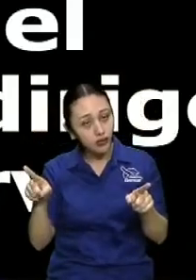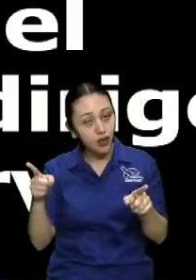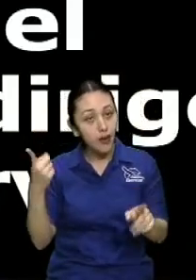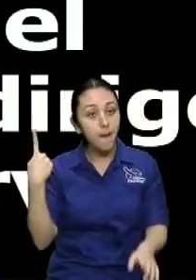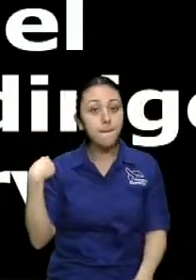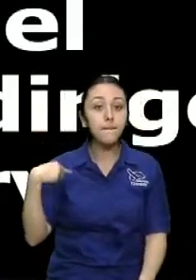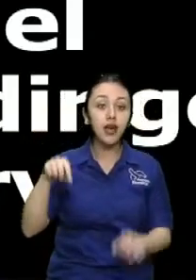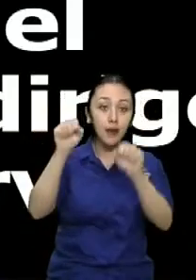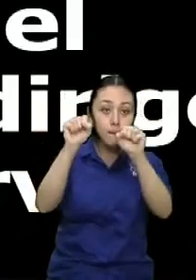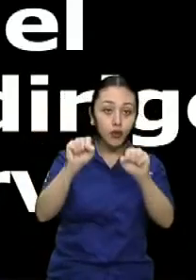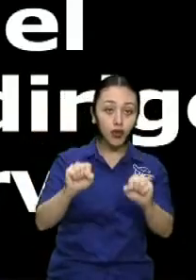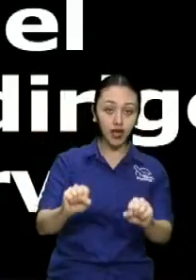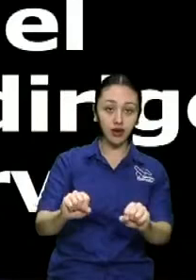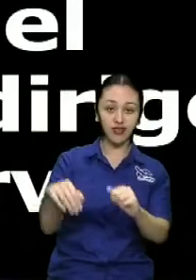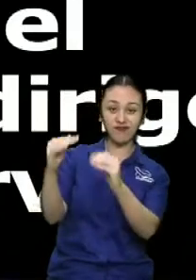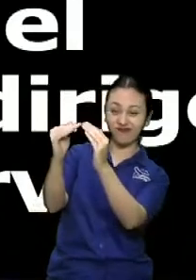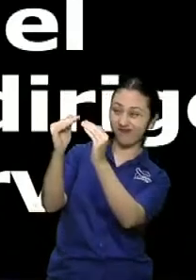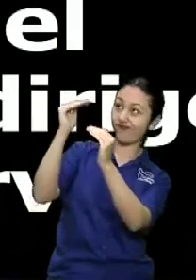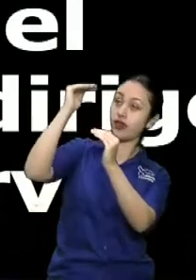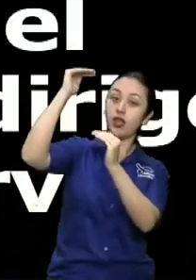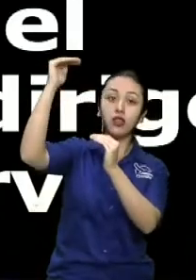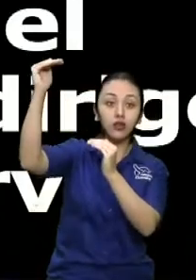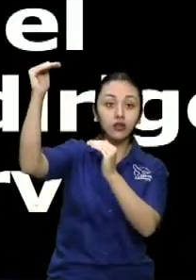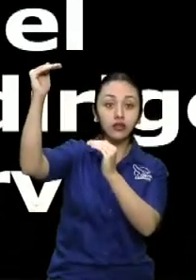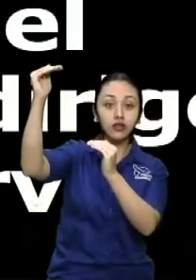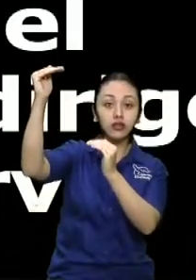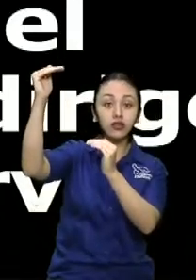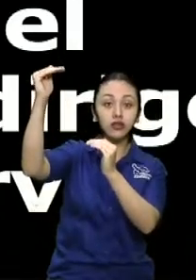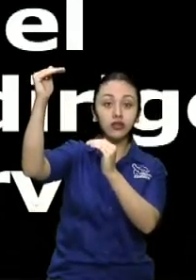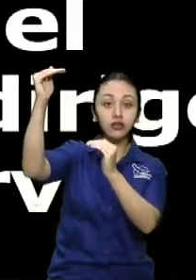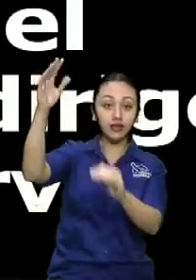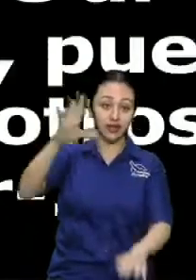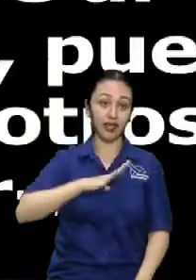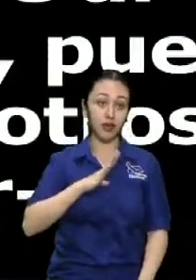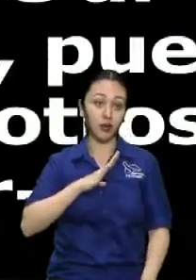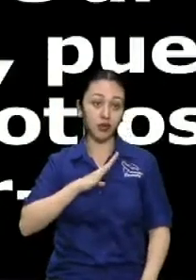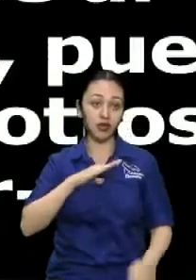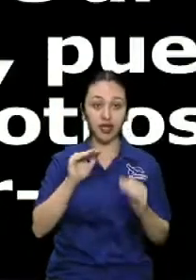Esto ya es una locura. Entonces Dios nos pone un ejemplo.